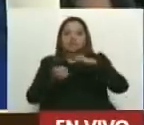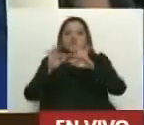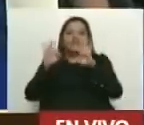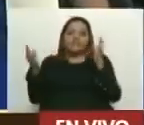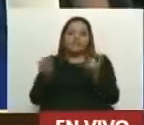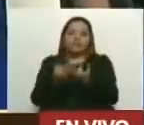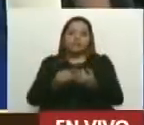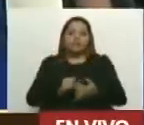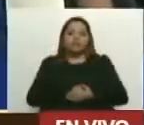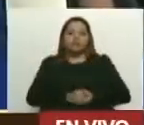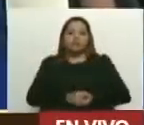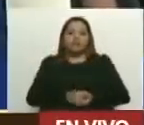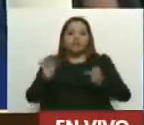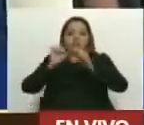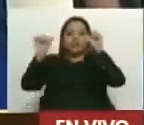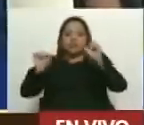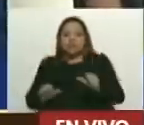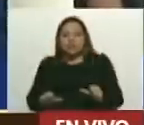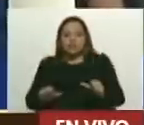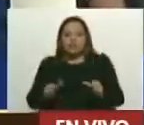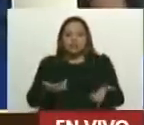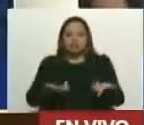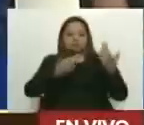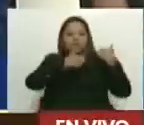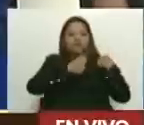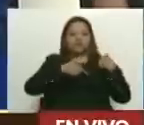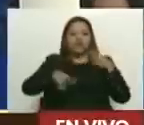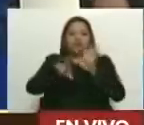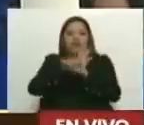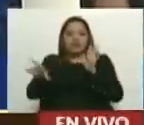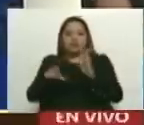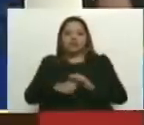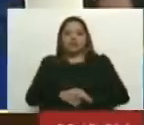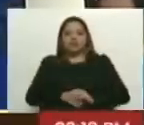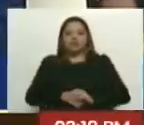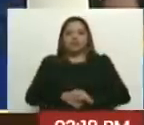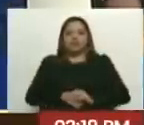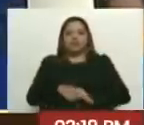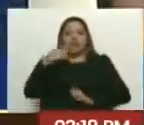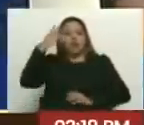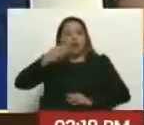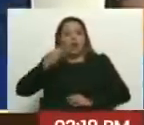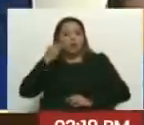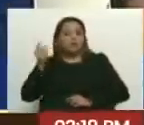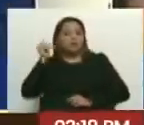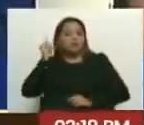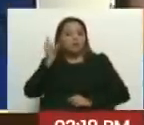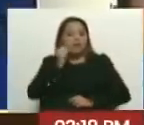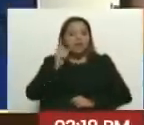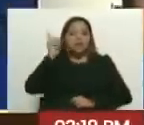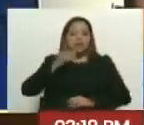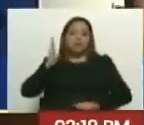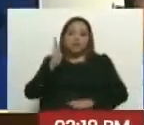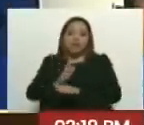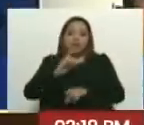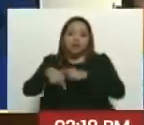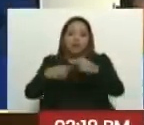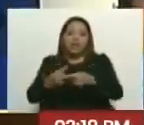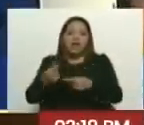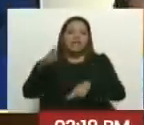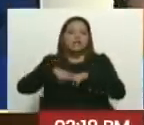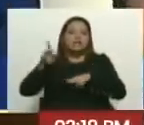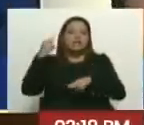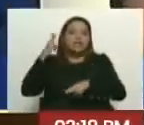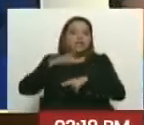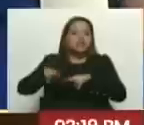familiares, sistema de responsabilidad penal de los y las adolescentes y penal ordinario, víctimas, niños, niñas y